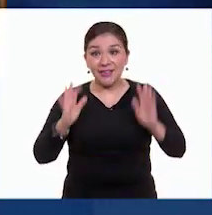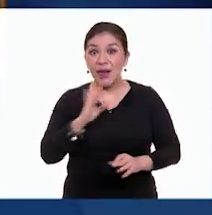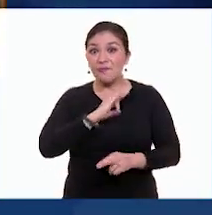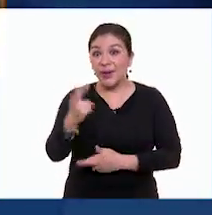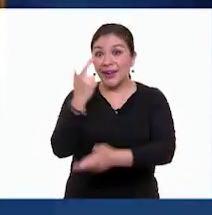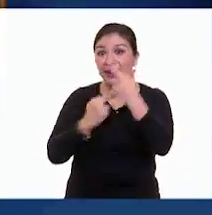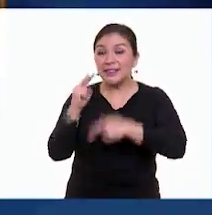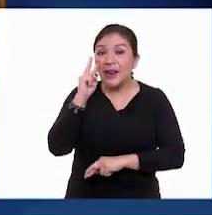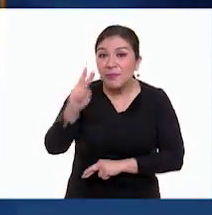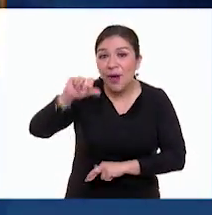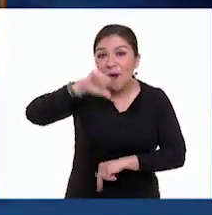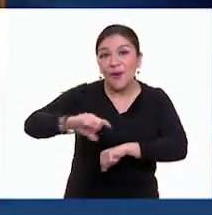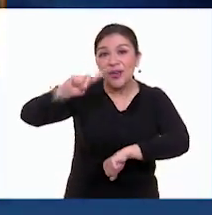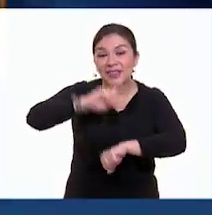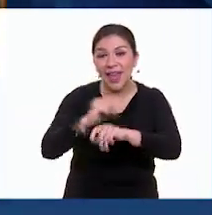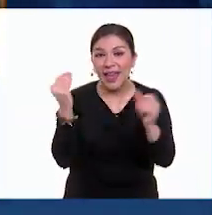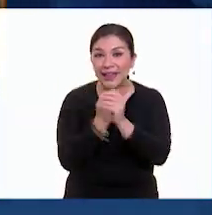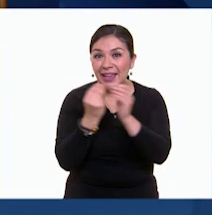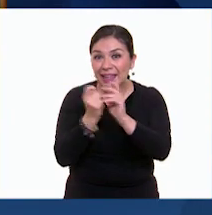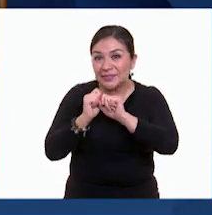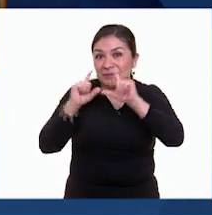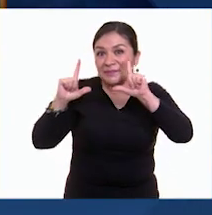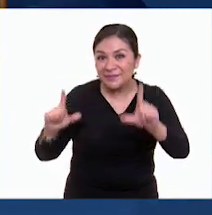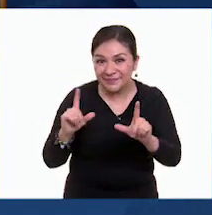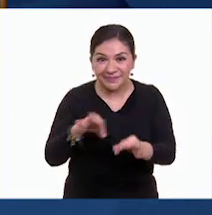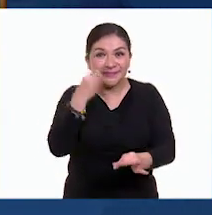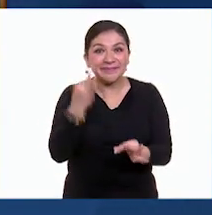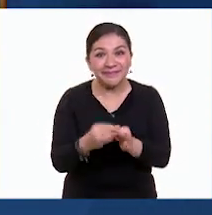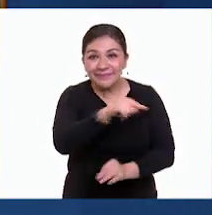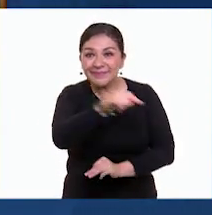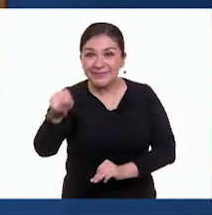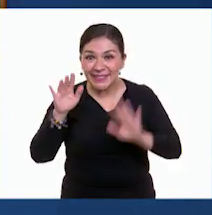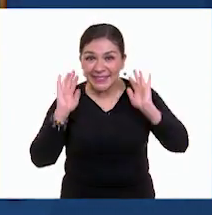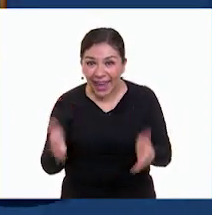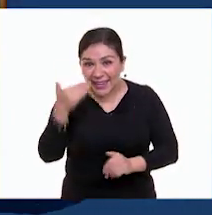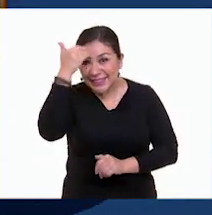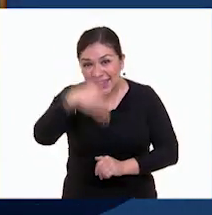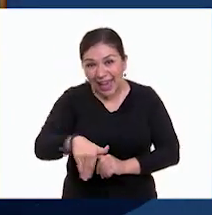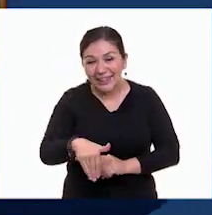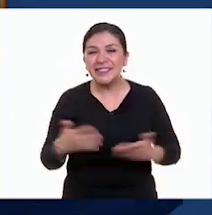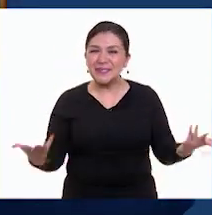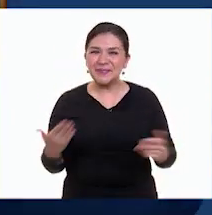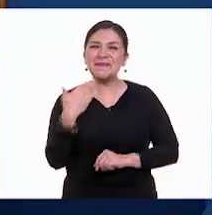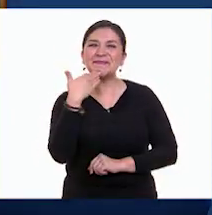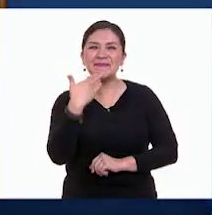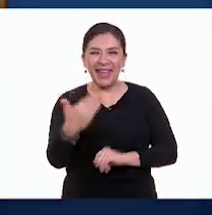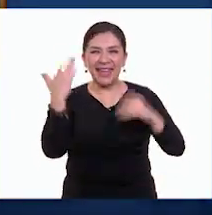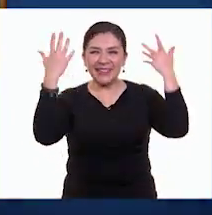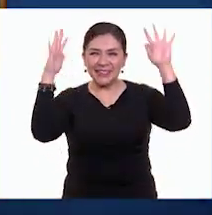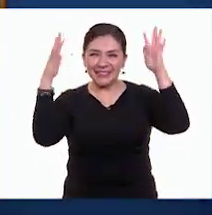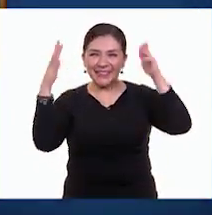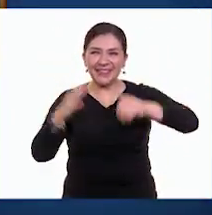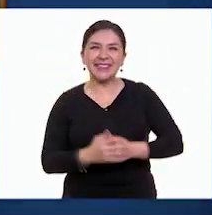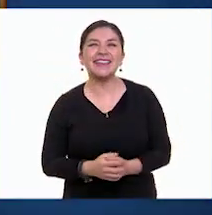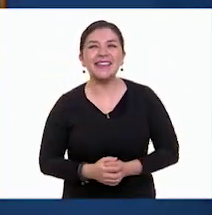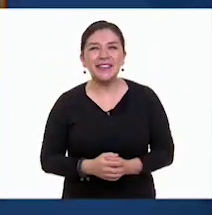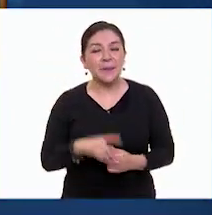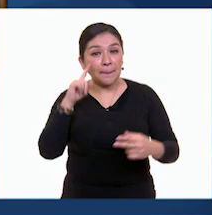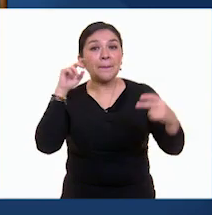es momento de seguir con el programa de hoy. ¿Listas? ¿Listos?